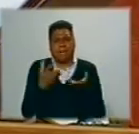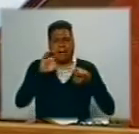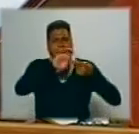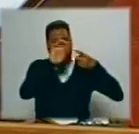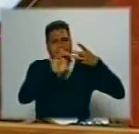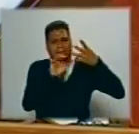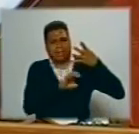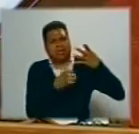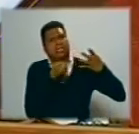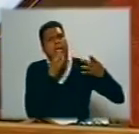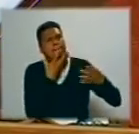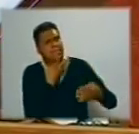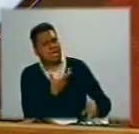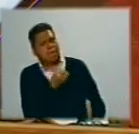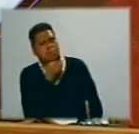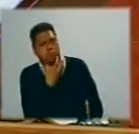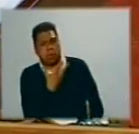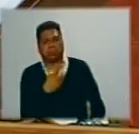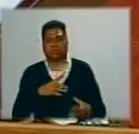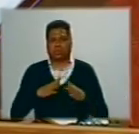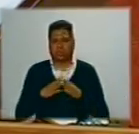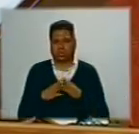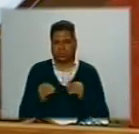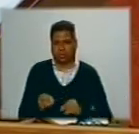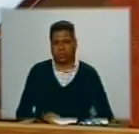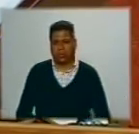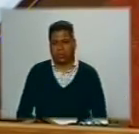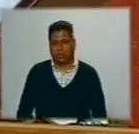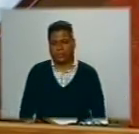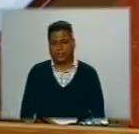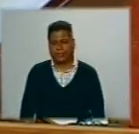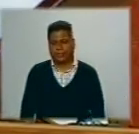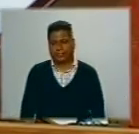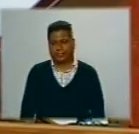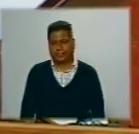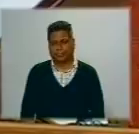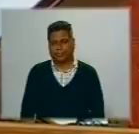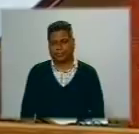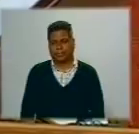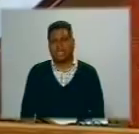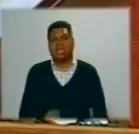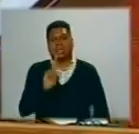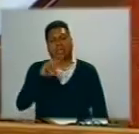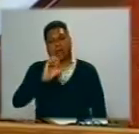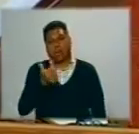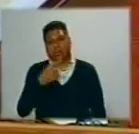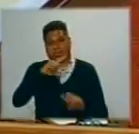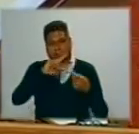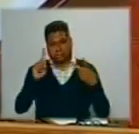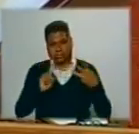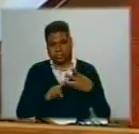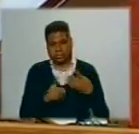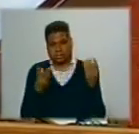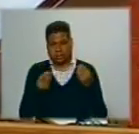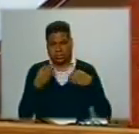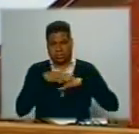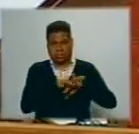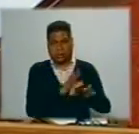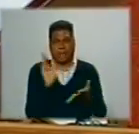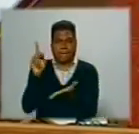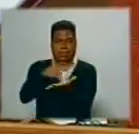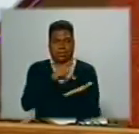demás aspectos relevantes inherentes a su elaboración o prestación, composición y contraindicaciones, incluyendo los riesgos que